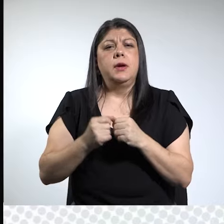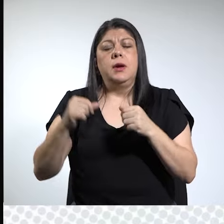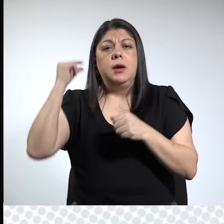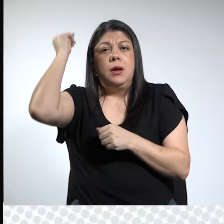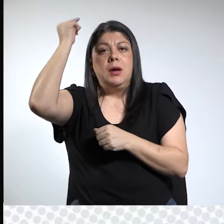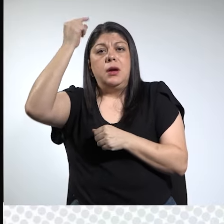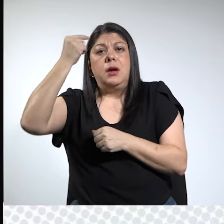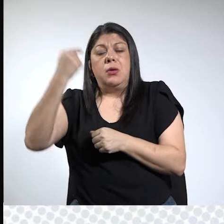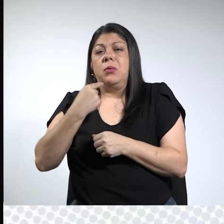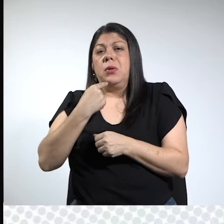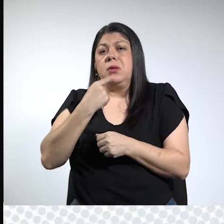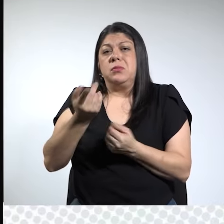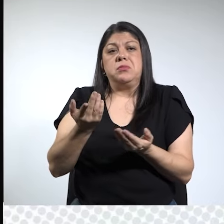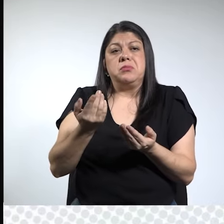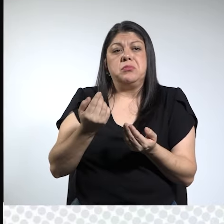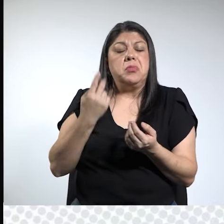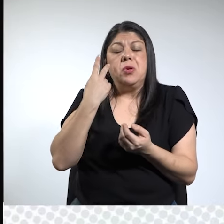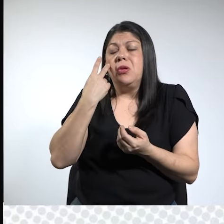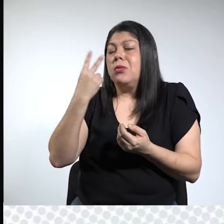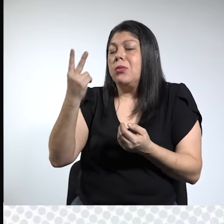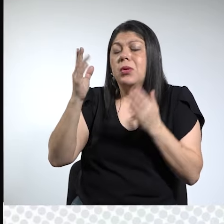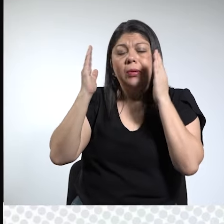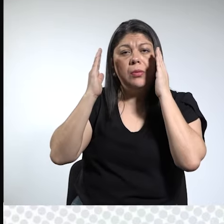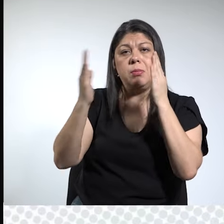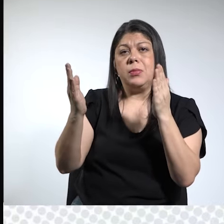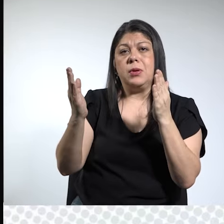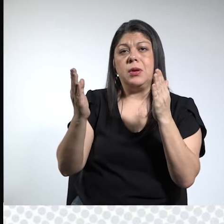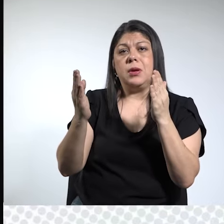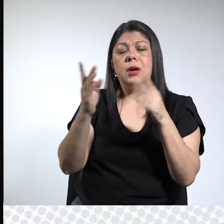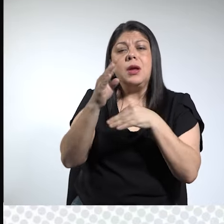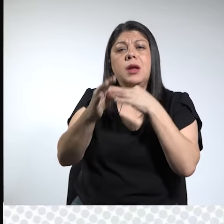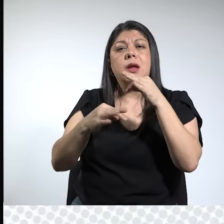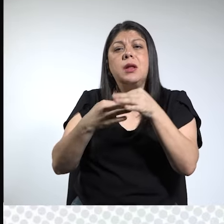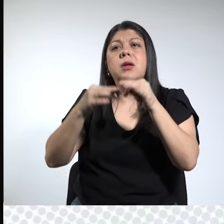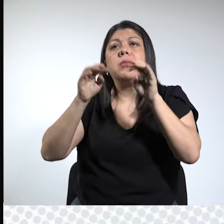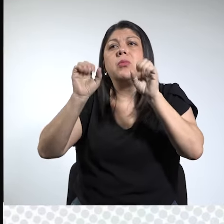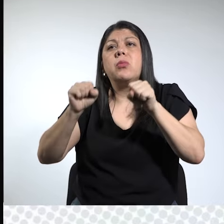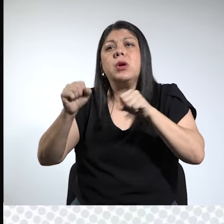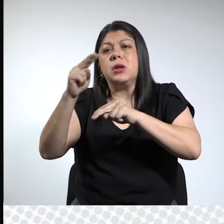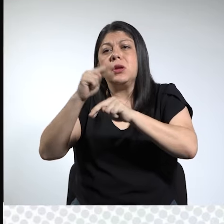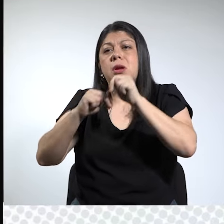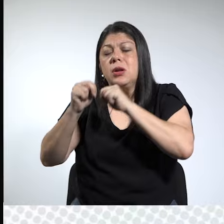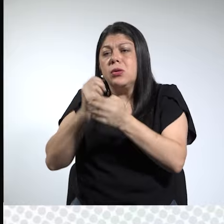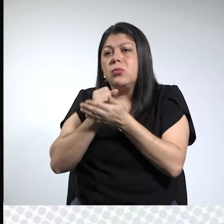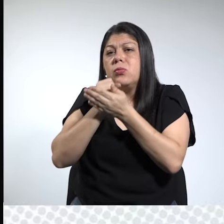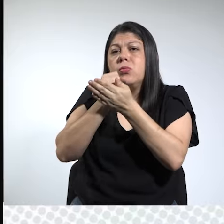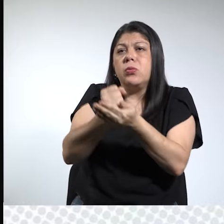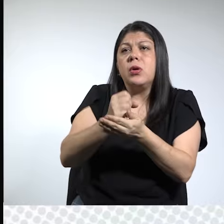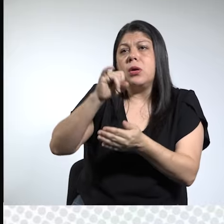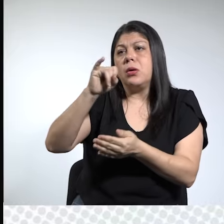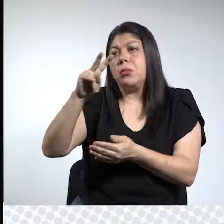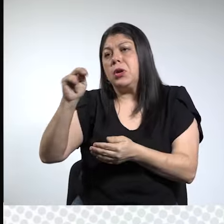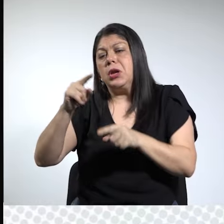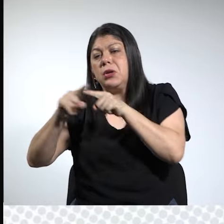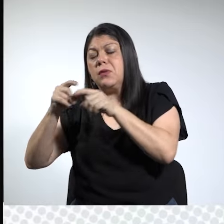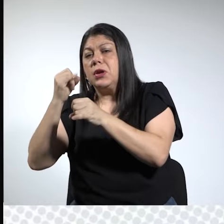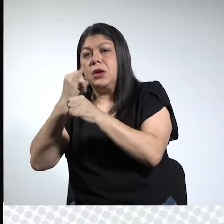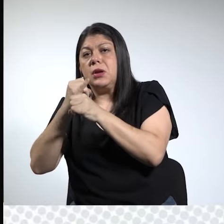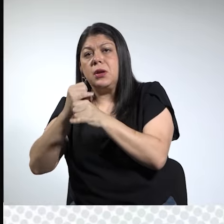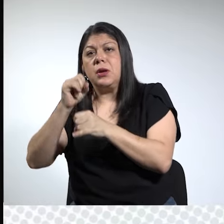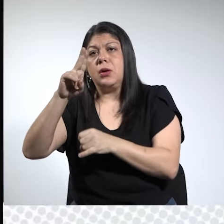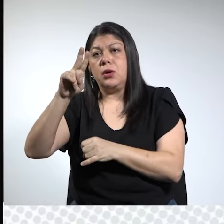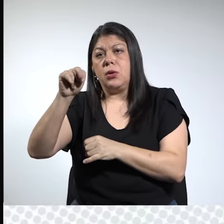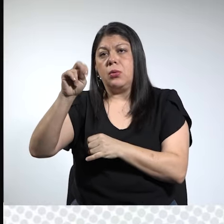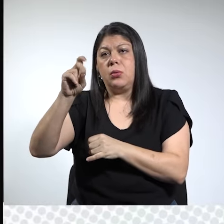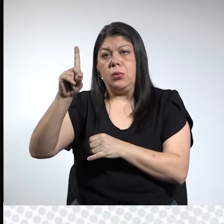el Estado simplemente no ha vuelto los ojos a ver qué tipo de negocios y cómo se les puede acompañar mediante el INAH y otras instituciones como la